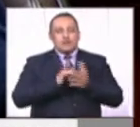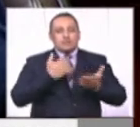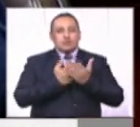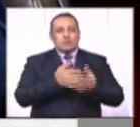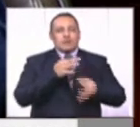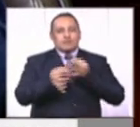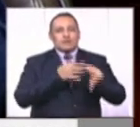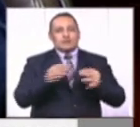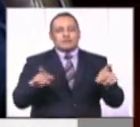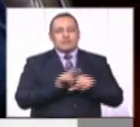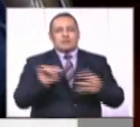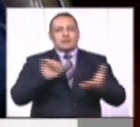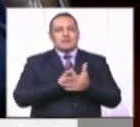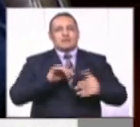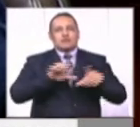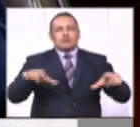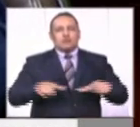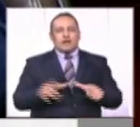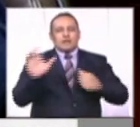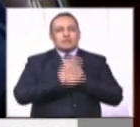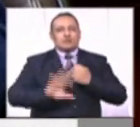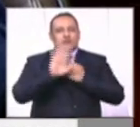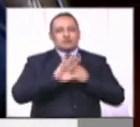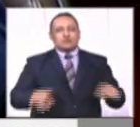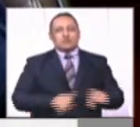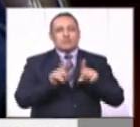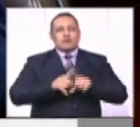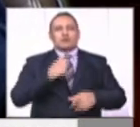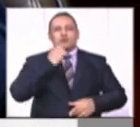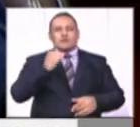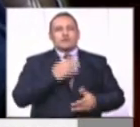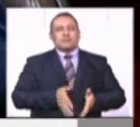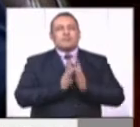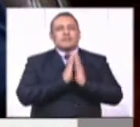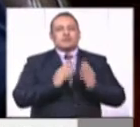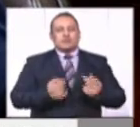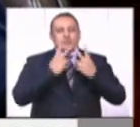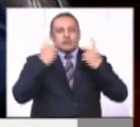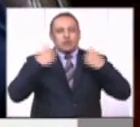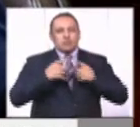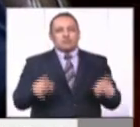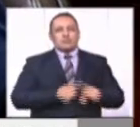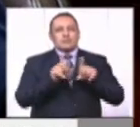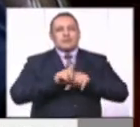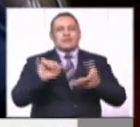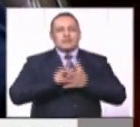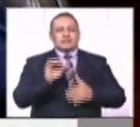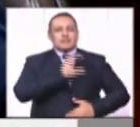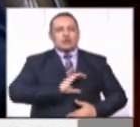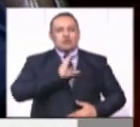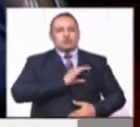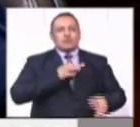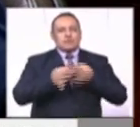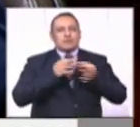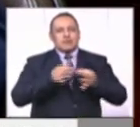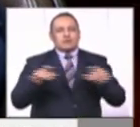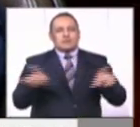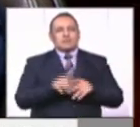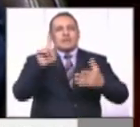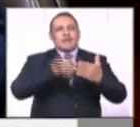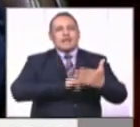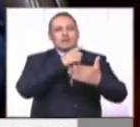frases escapan del ámbito de protección de los Derechos invocados configurándose las conductas descritas la